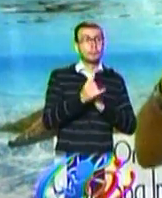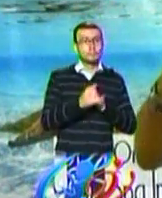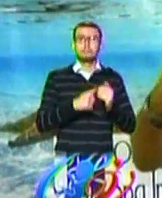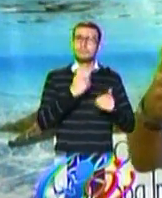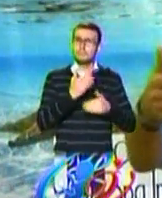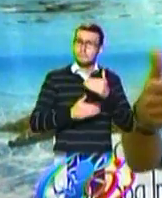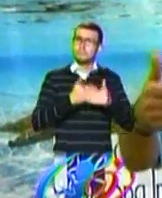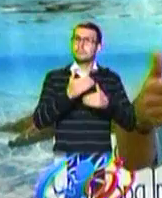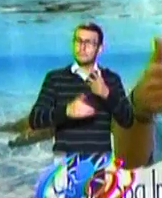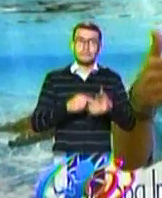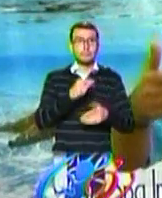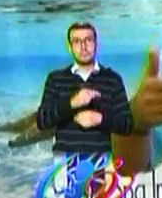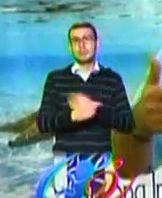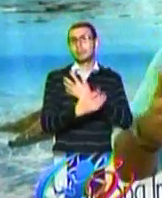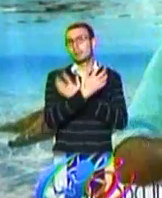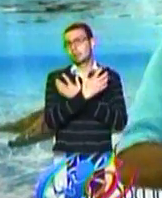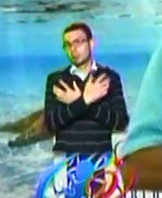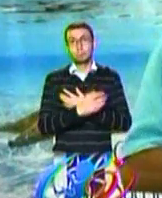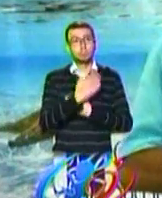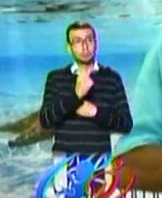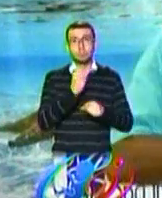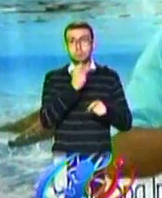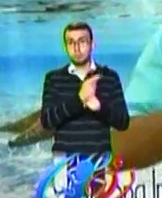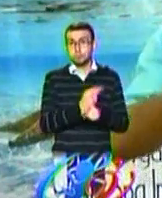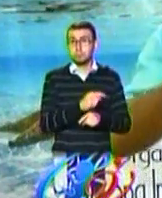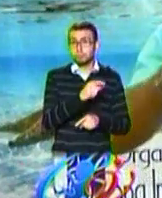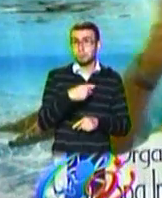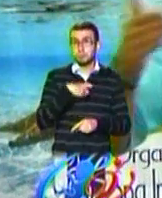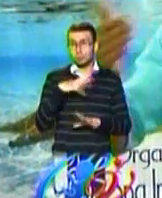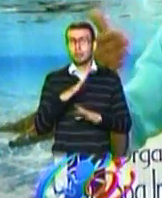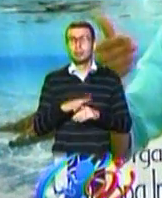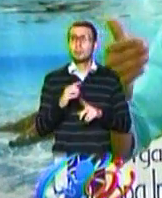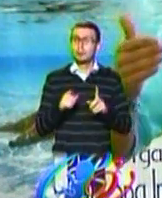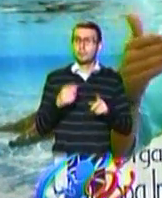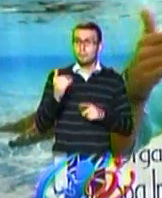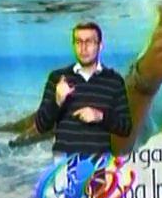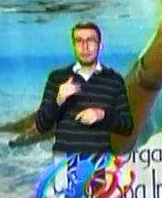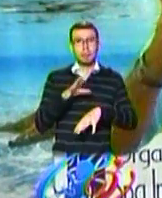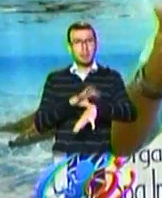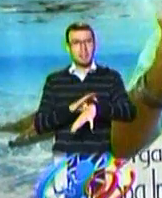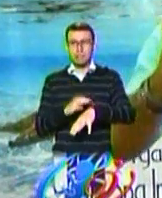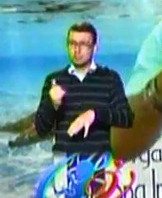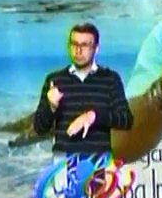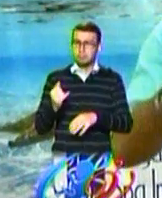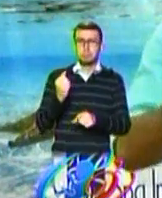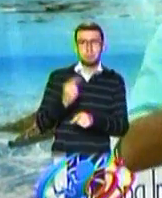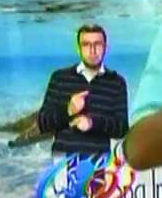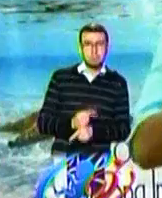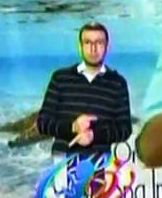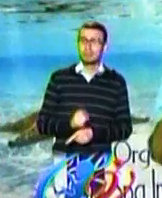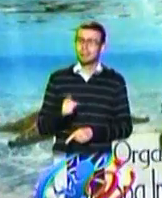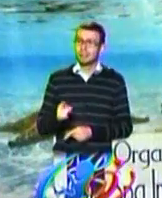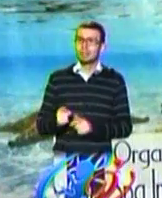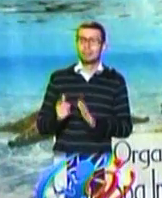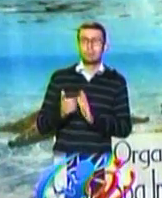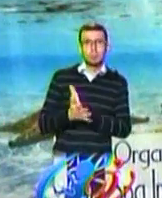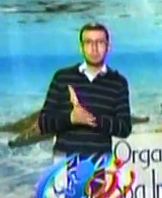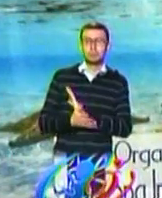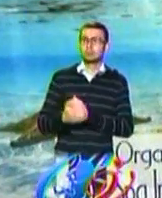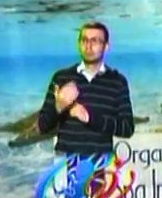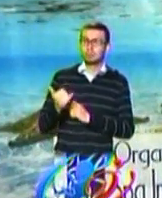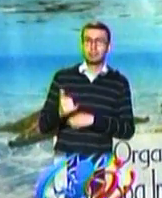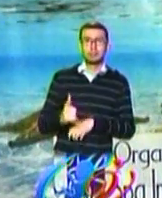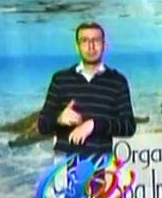procesos científicos dentro del marco de investigación. Y la medicina avanzó y ya se hablaba, era de la